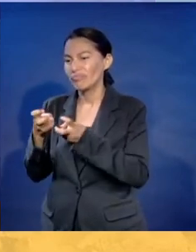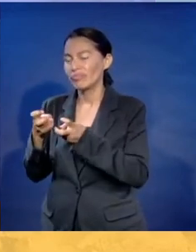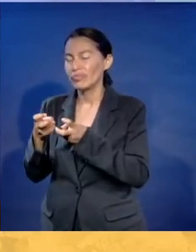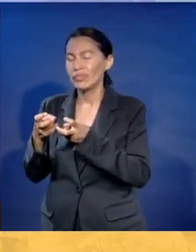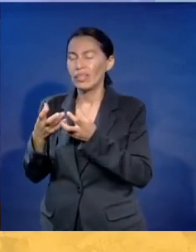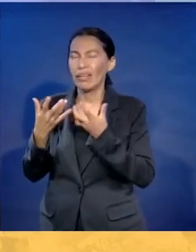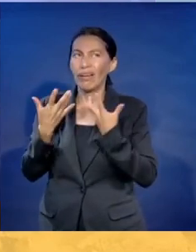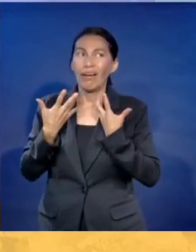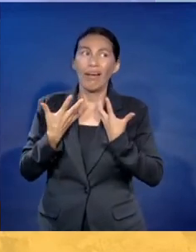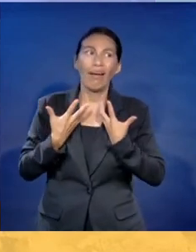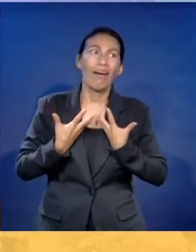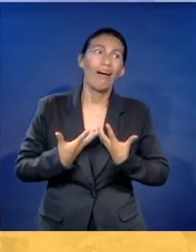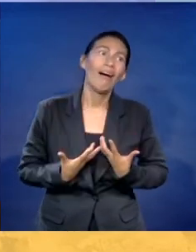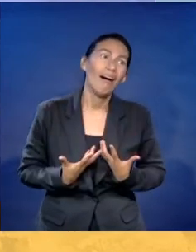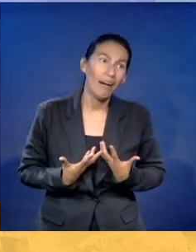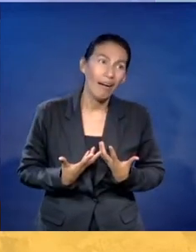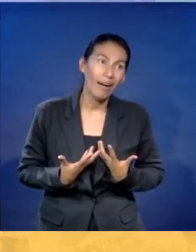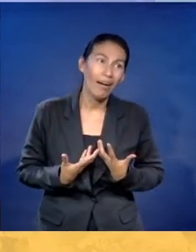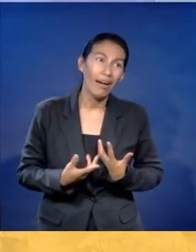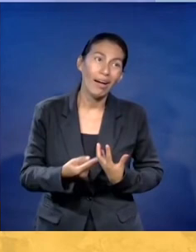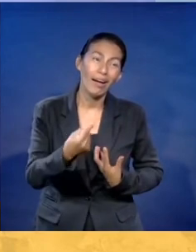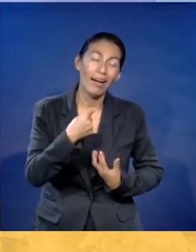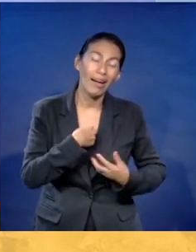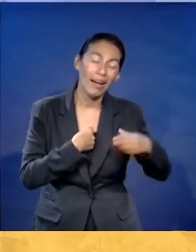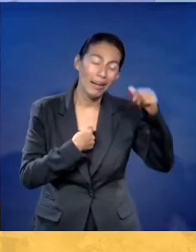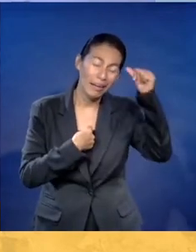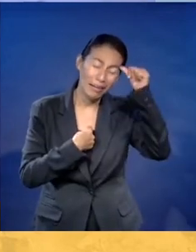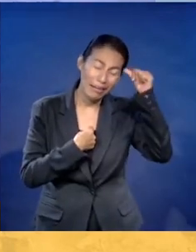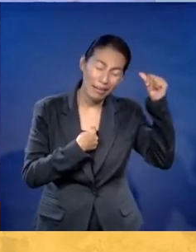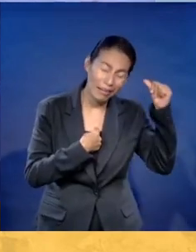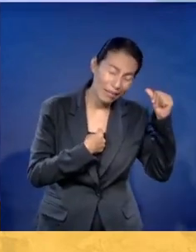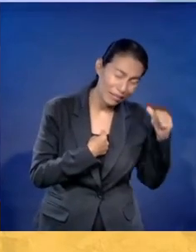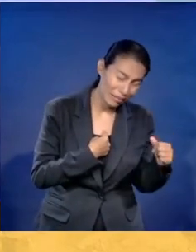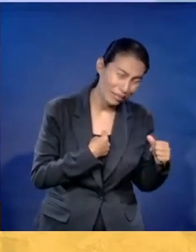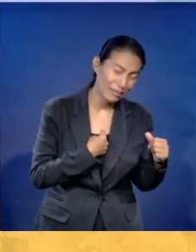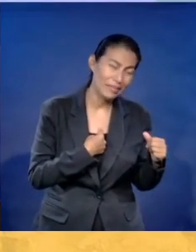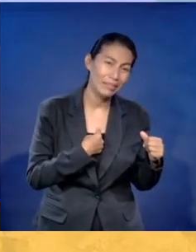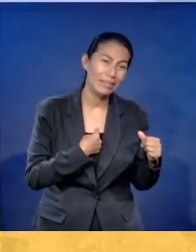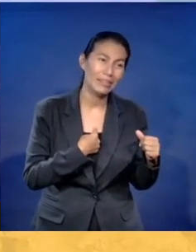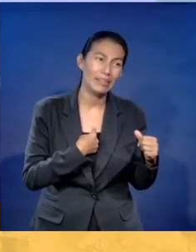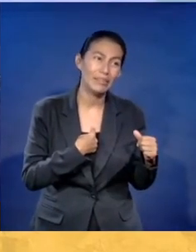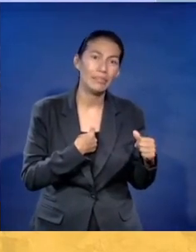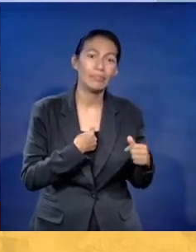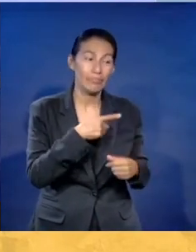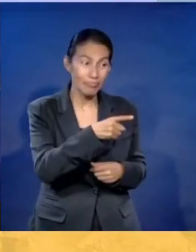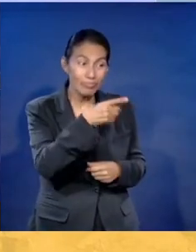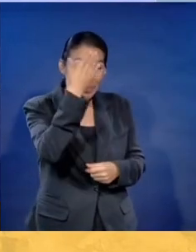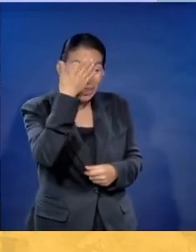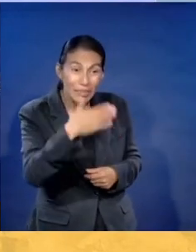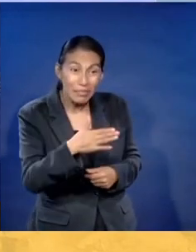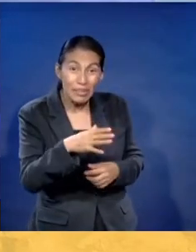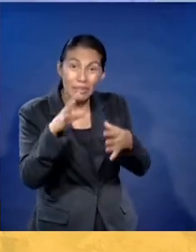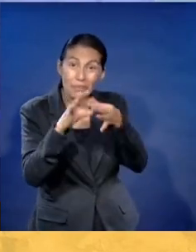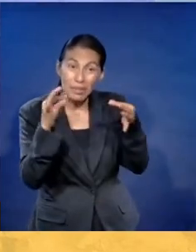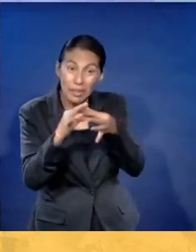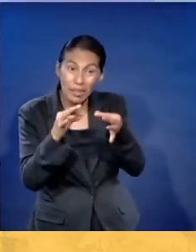el pecado dijo David pero ese se logró gracias a un siervo de Dios que sabía comunicarse